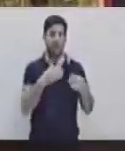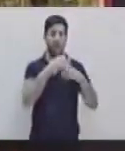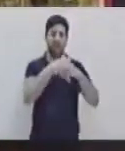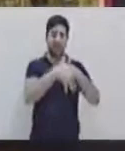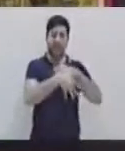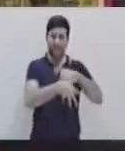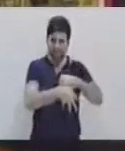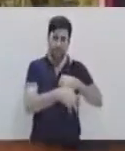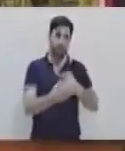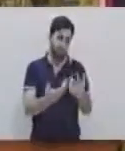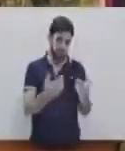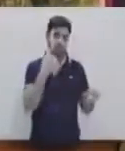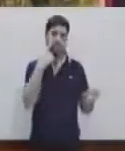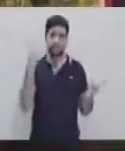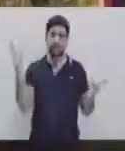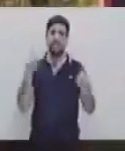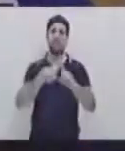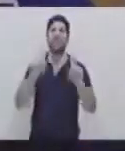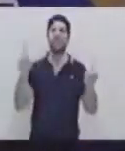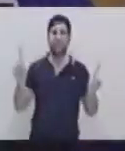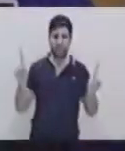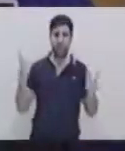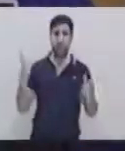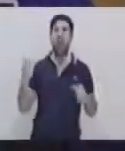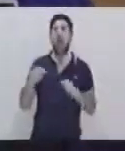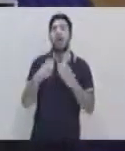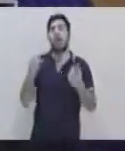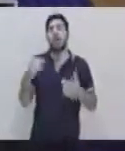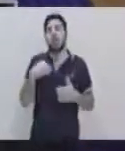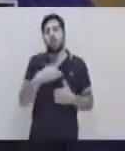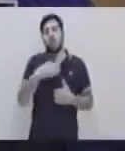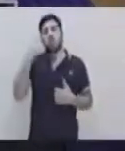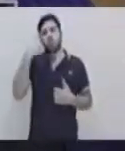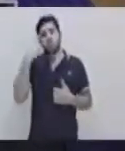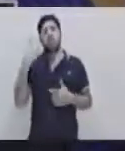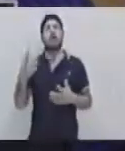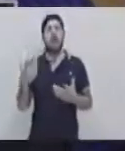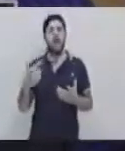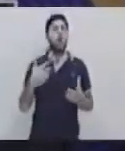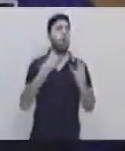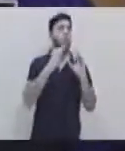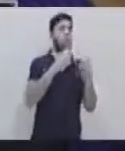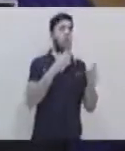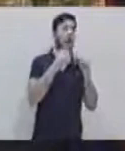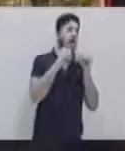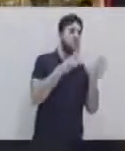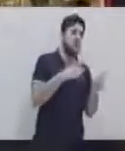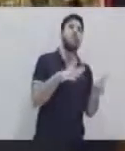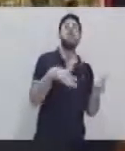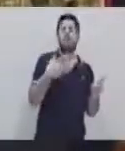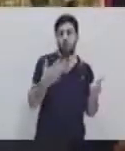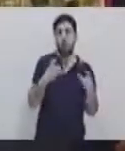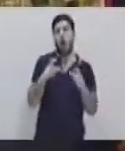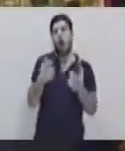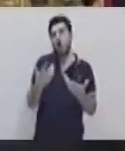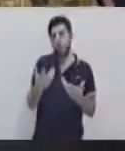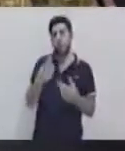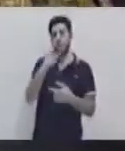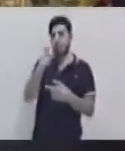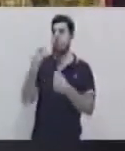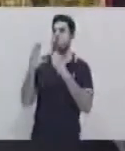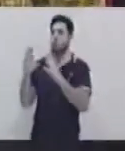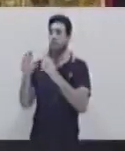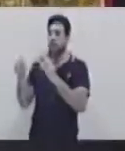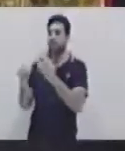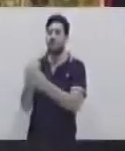tiene raíces y no tiene frutos. ¿Qué podemos proponer para cuidar a los animales? ¿Y qué podemos proponer